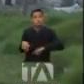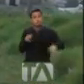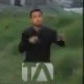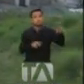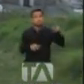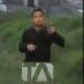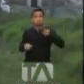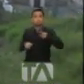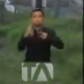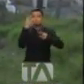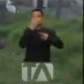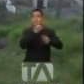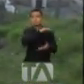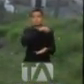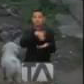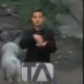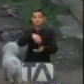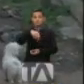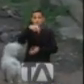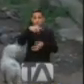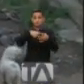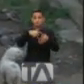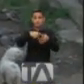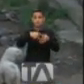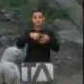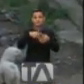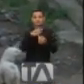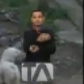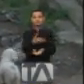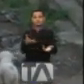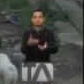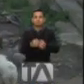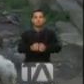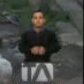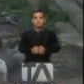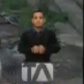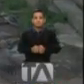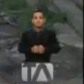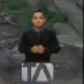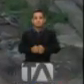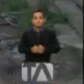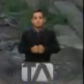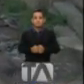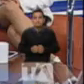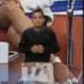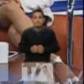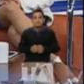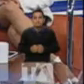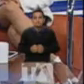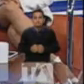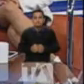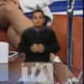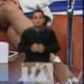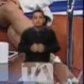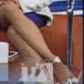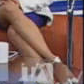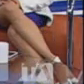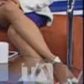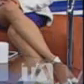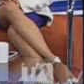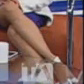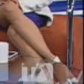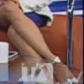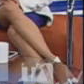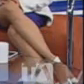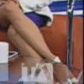vista del norte y centro de la ciudad, desde la comuna informó Nelson Carrera, 24 horas. Bueno, esa es la situación